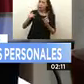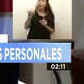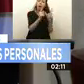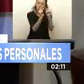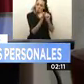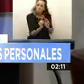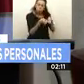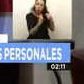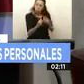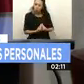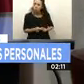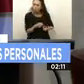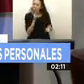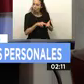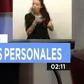en materia de